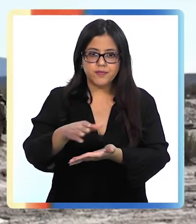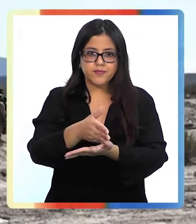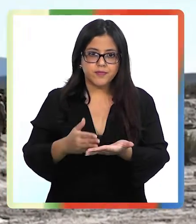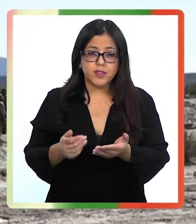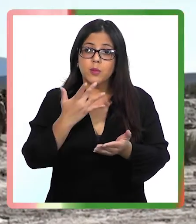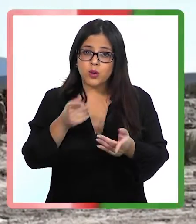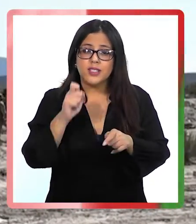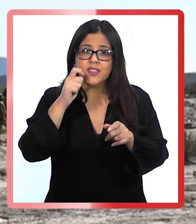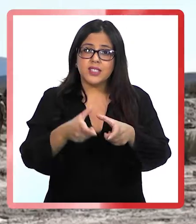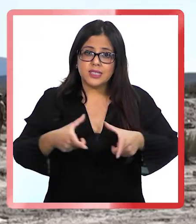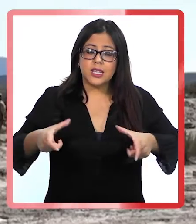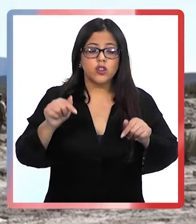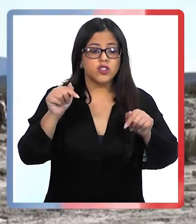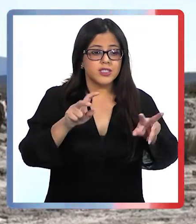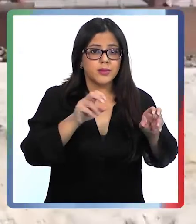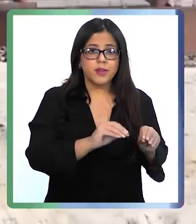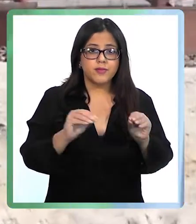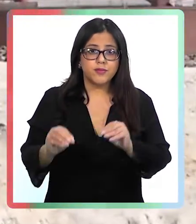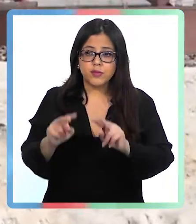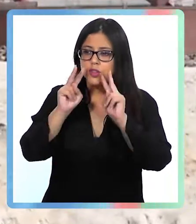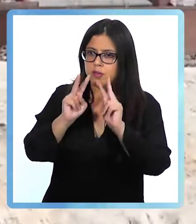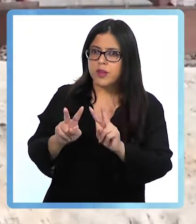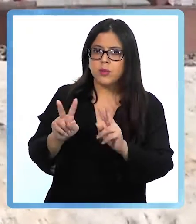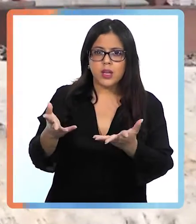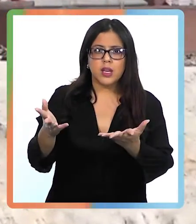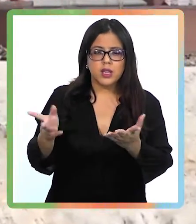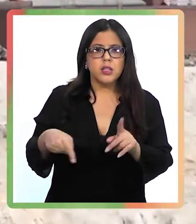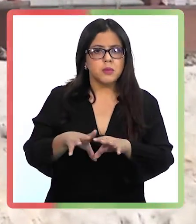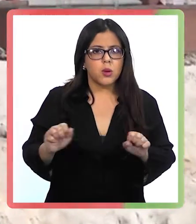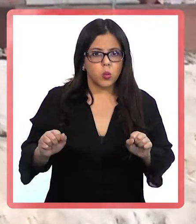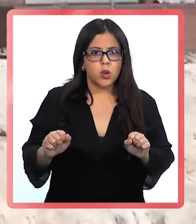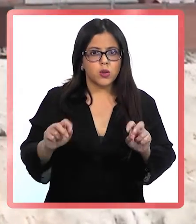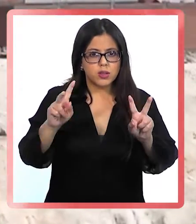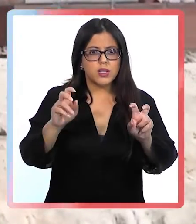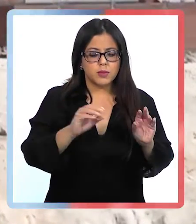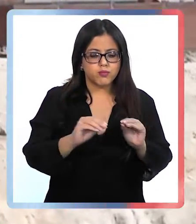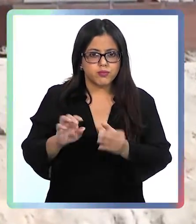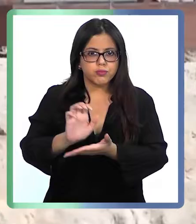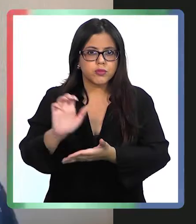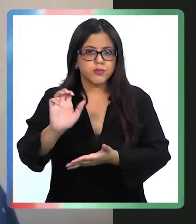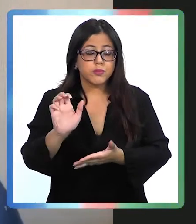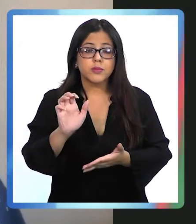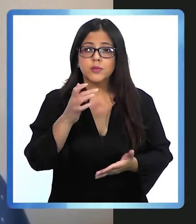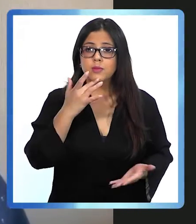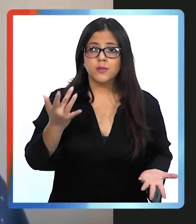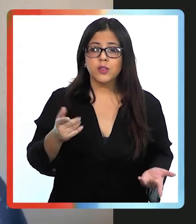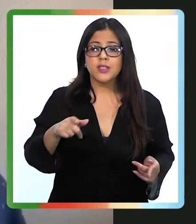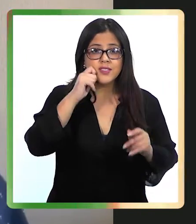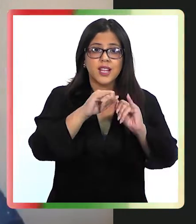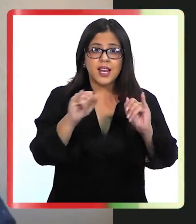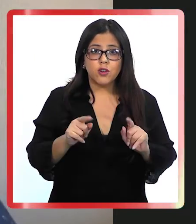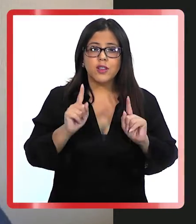Ahora bien, estas prórrogas nosotros las vemos muy bien como región, estamos muy de acuerdo con que existan, porque de todas maneras es la forma en que se